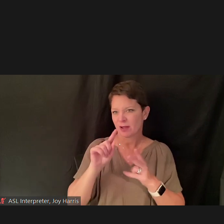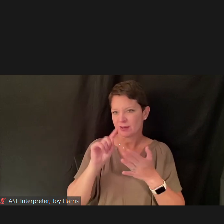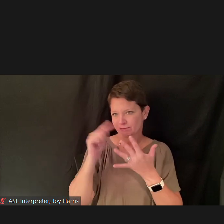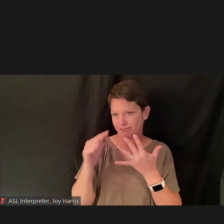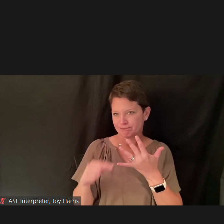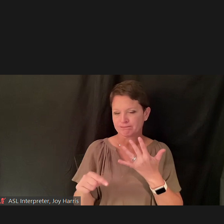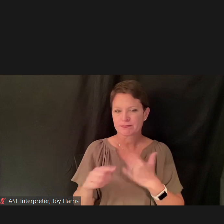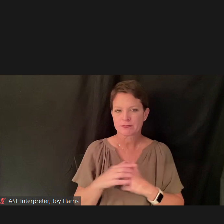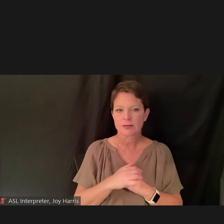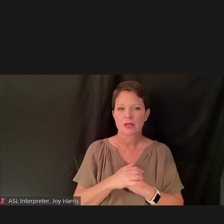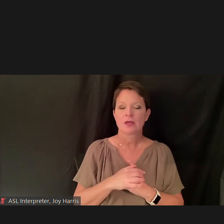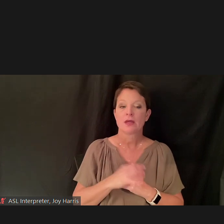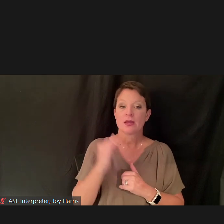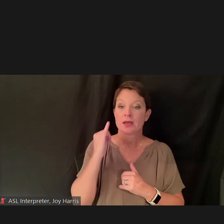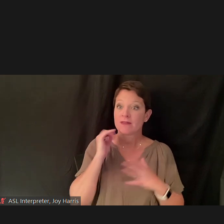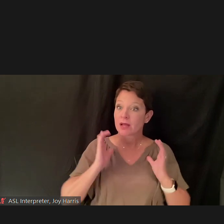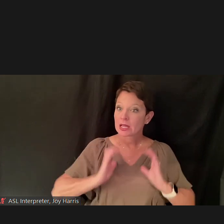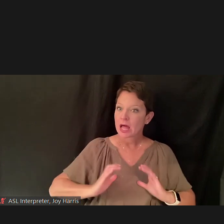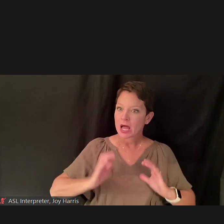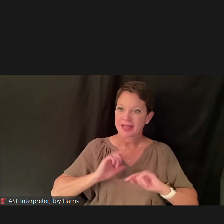anteriormente en esta presentación.